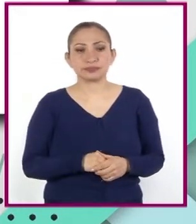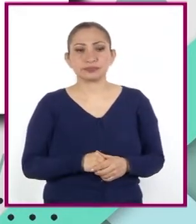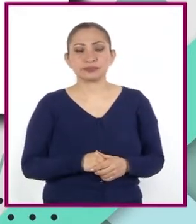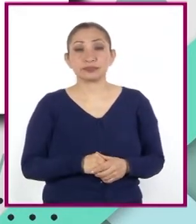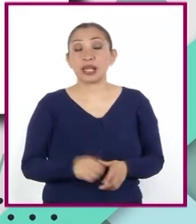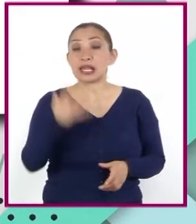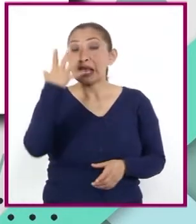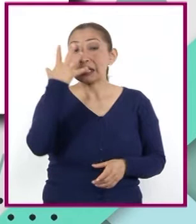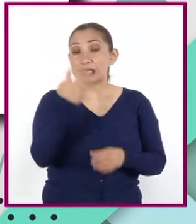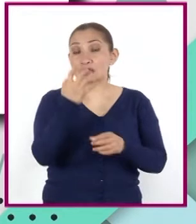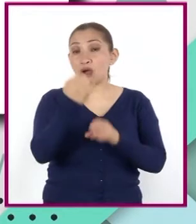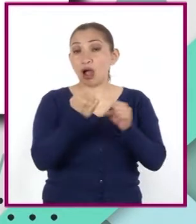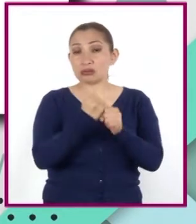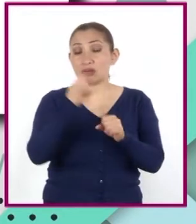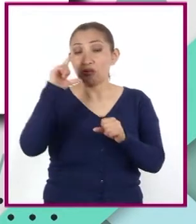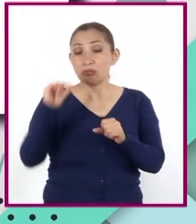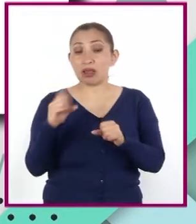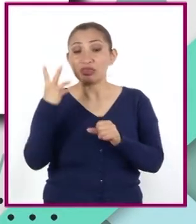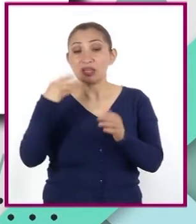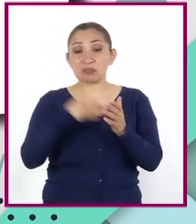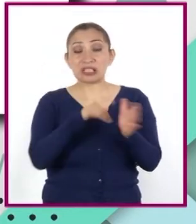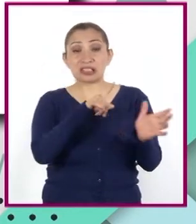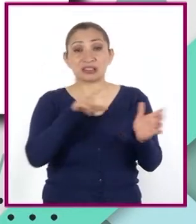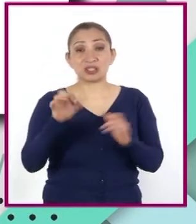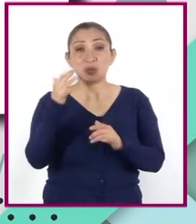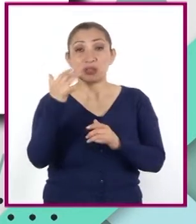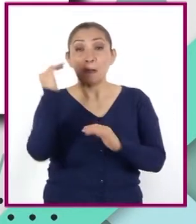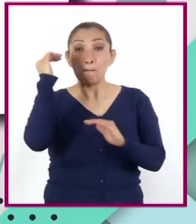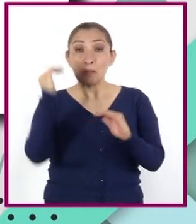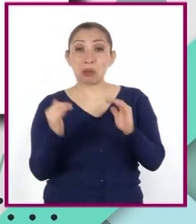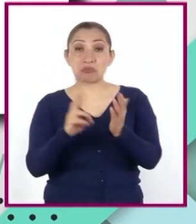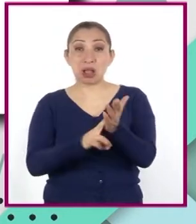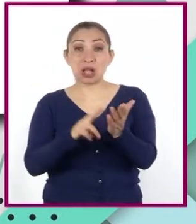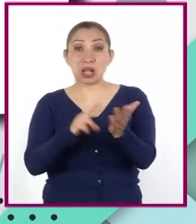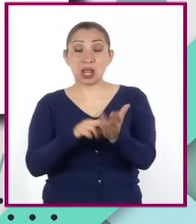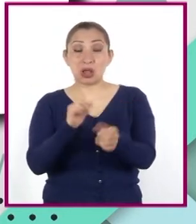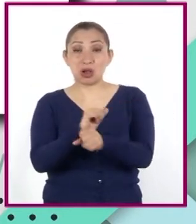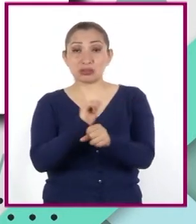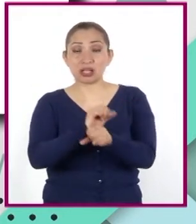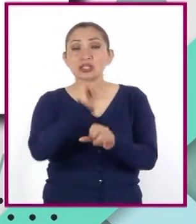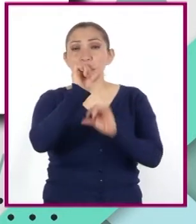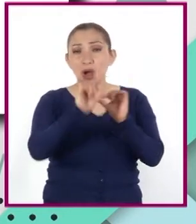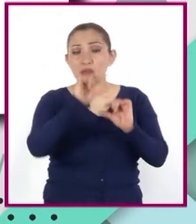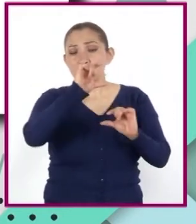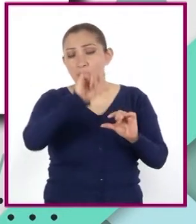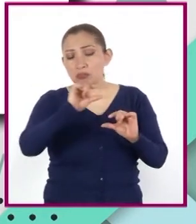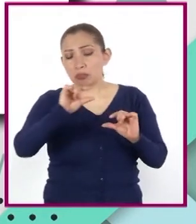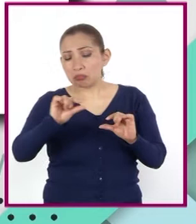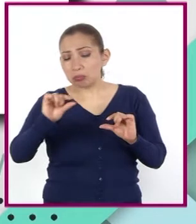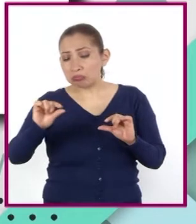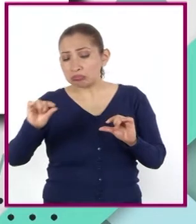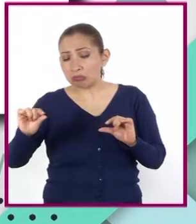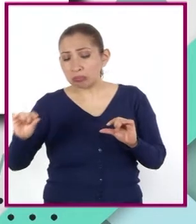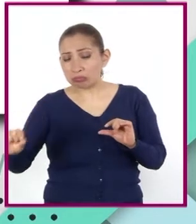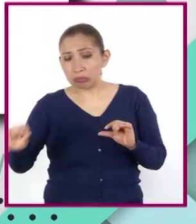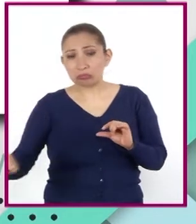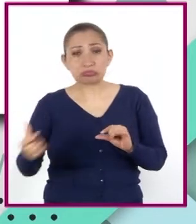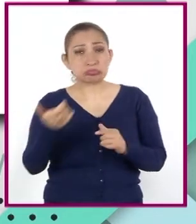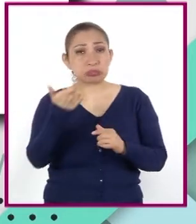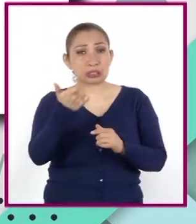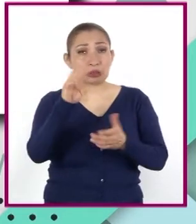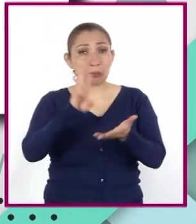Y en el quinto se depreciará 3,750. Y así irá aumentando de modo constante la